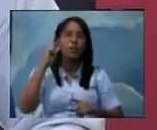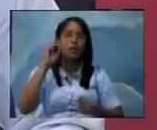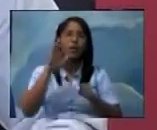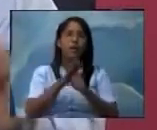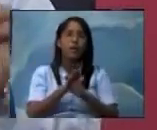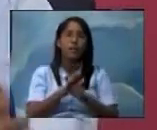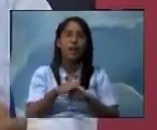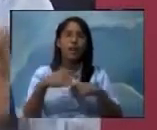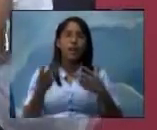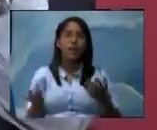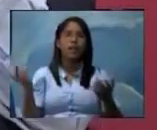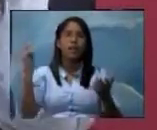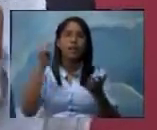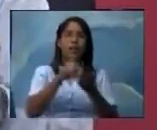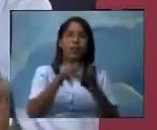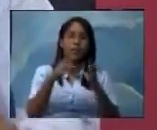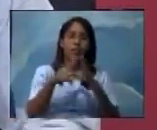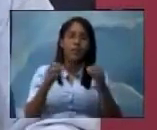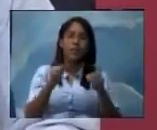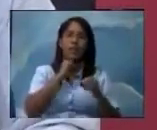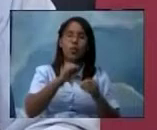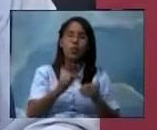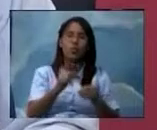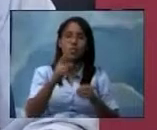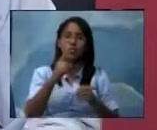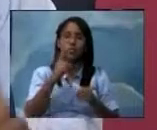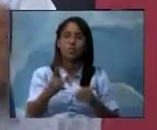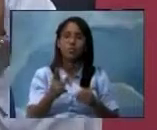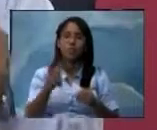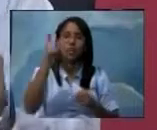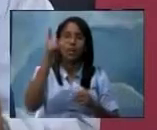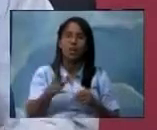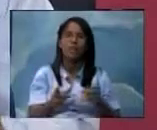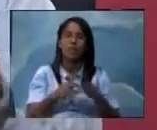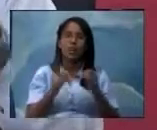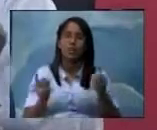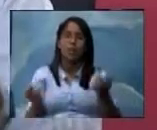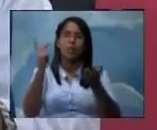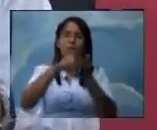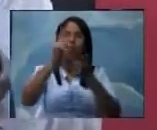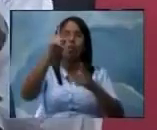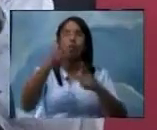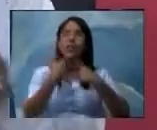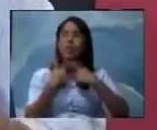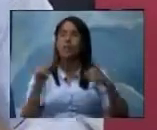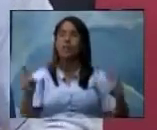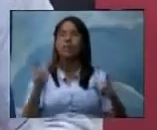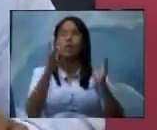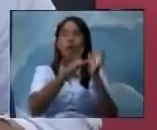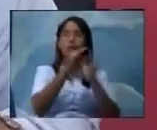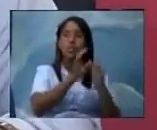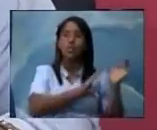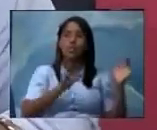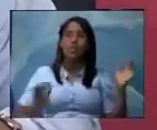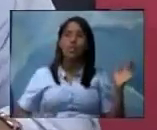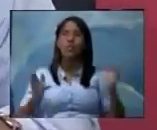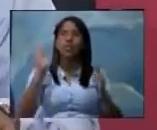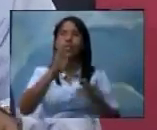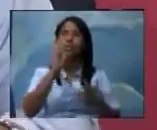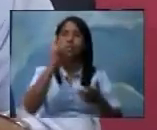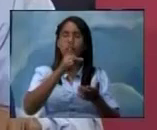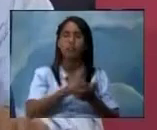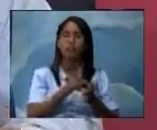el cual fue catalogado como el rey de los judíos. Será levantado un libertador, el Mesías. Y así